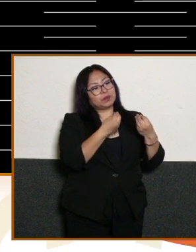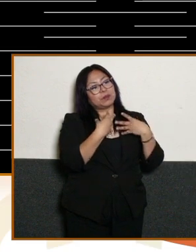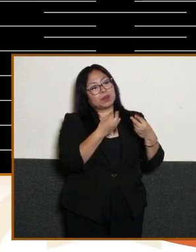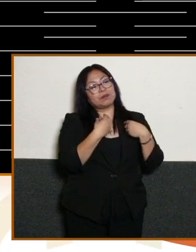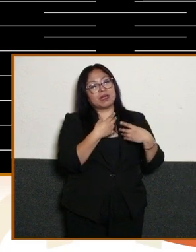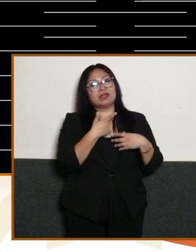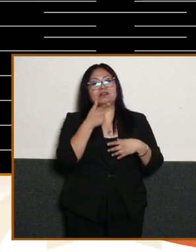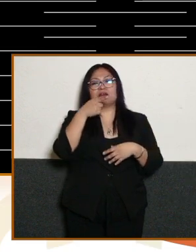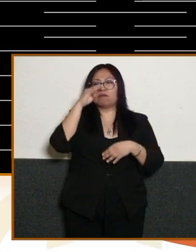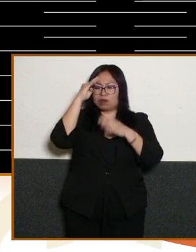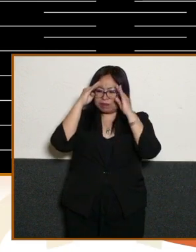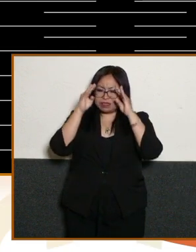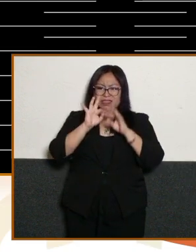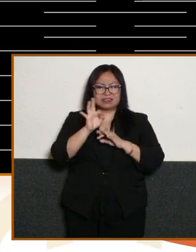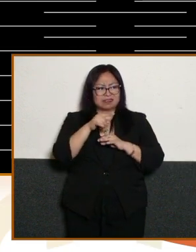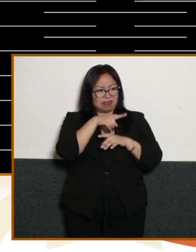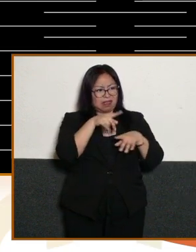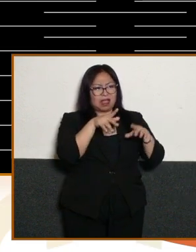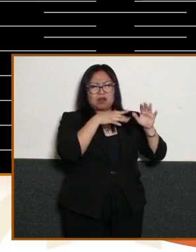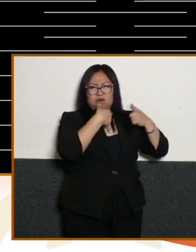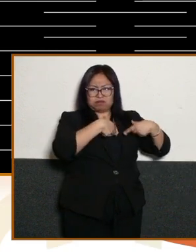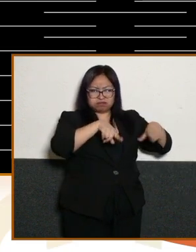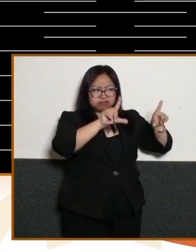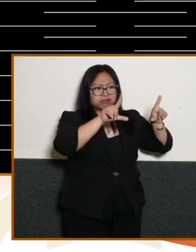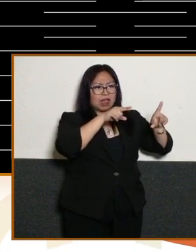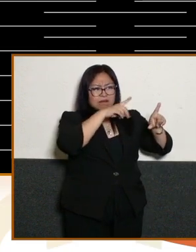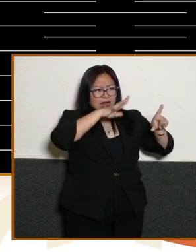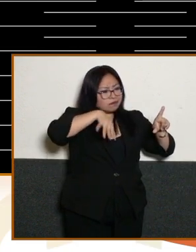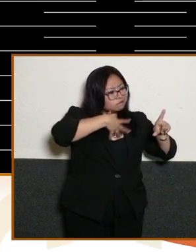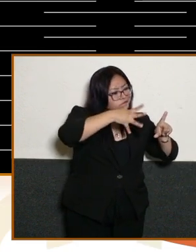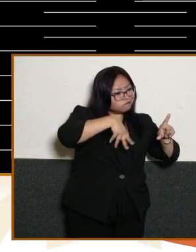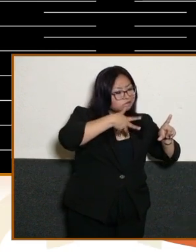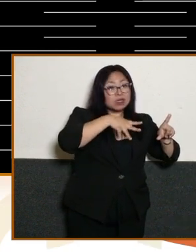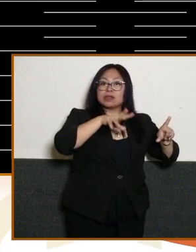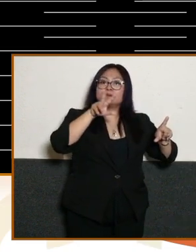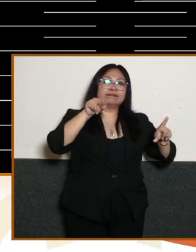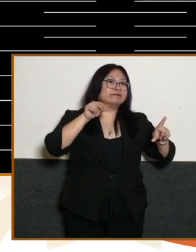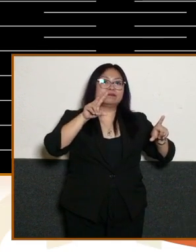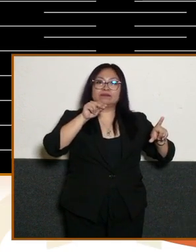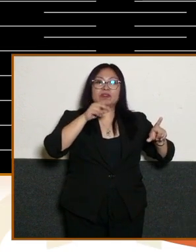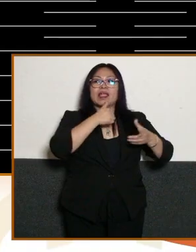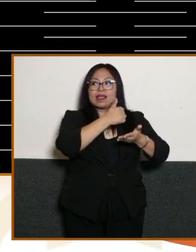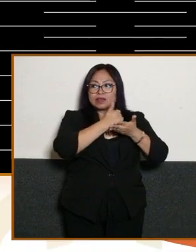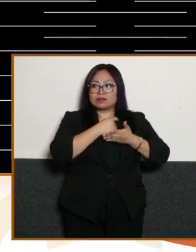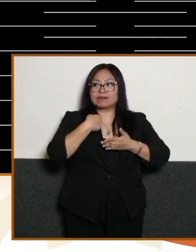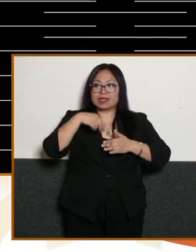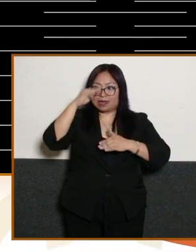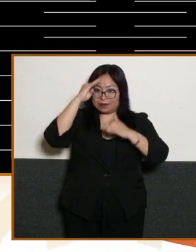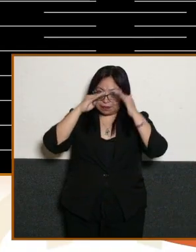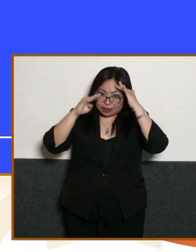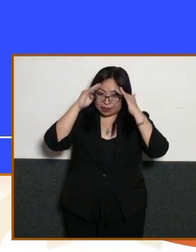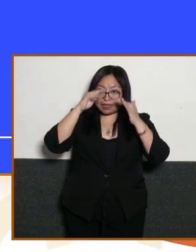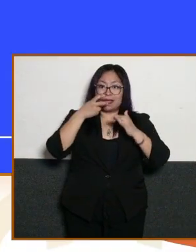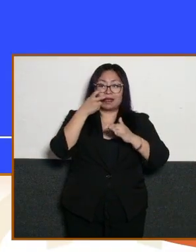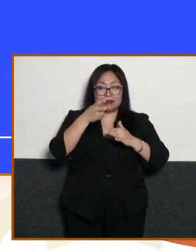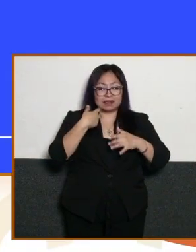No pensemos que estos sistemas son solo para buscar cosas, es para que nos ayuden a pensar con la máquina.